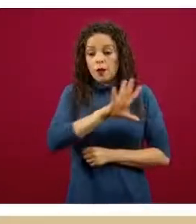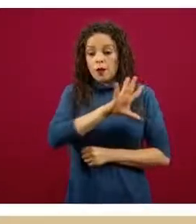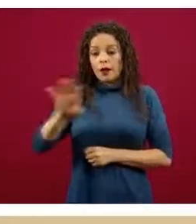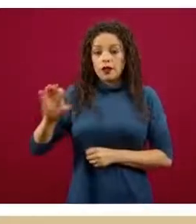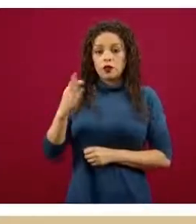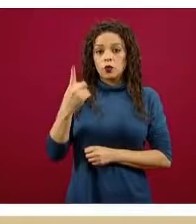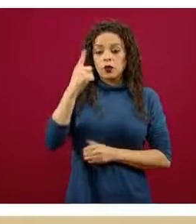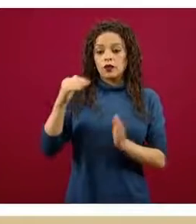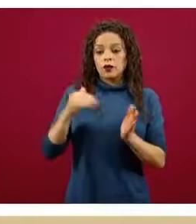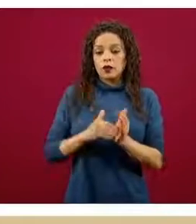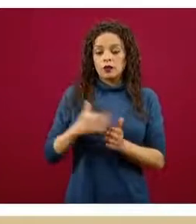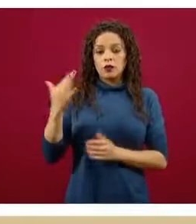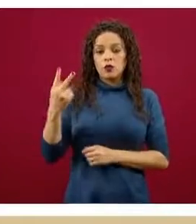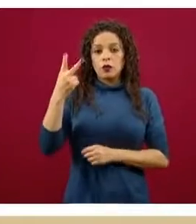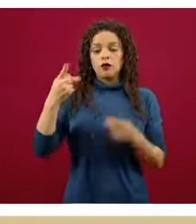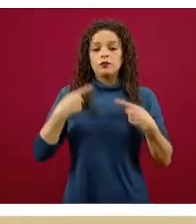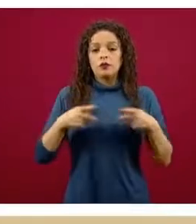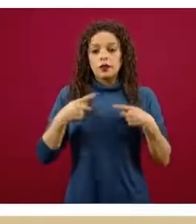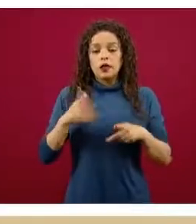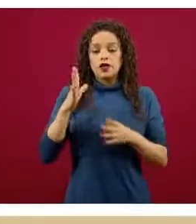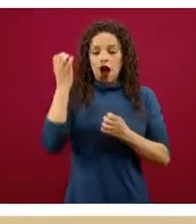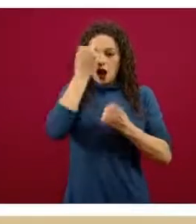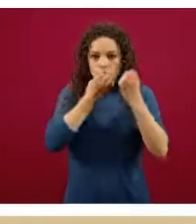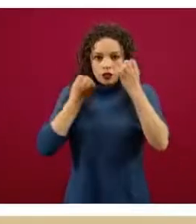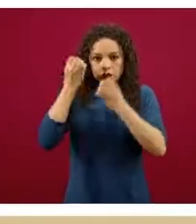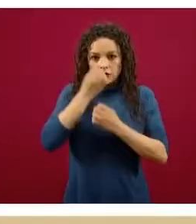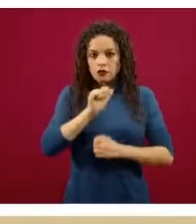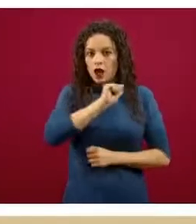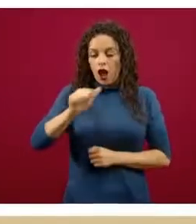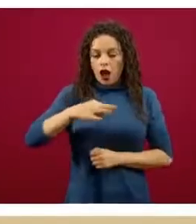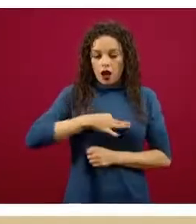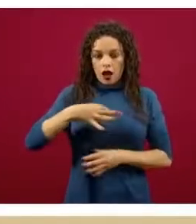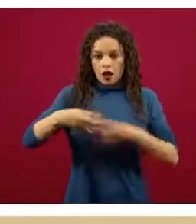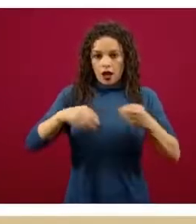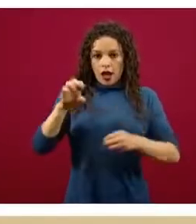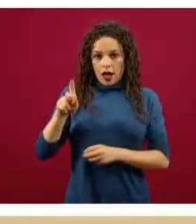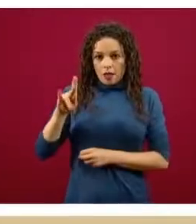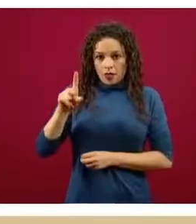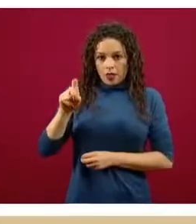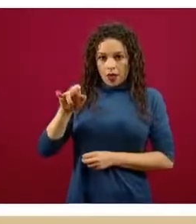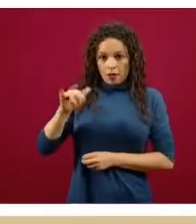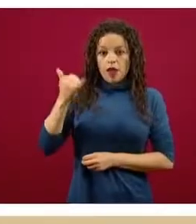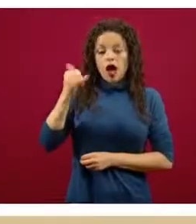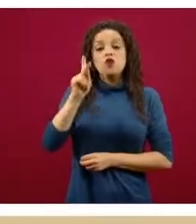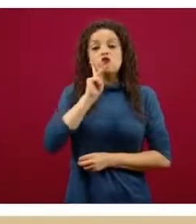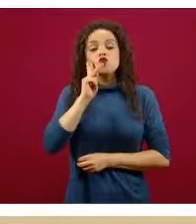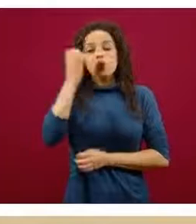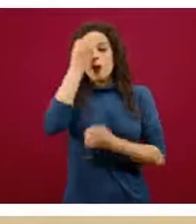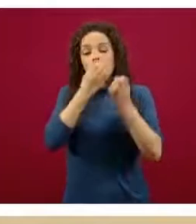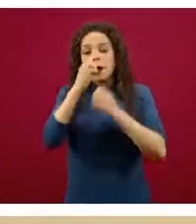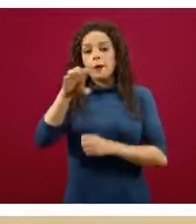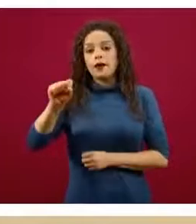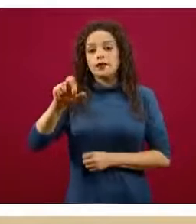551.052 personas que se les ha hecho un estudio epidemiológico de caso y una prueba de SARS-CoV-2.